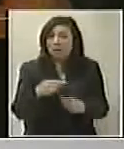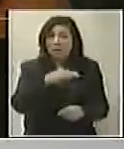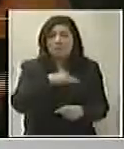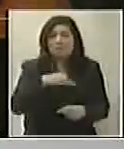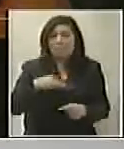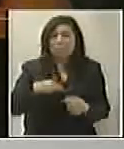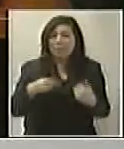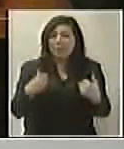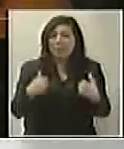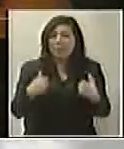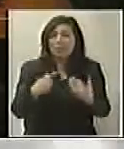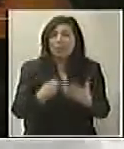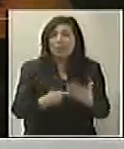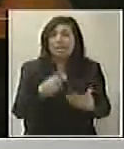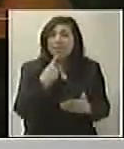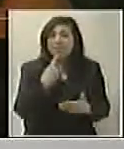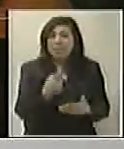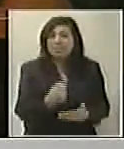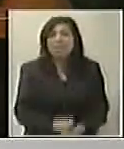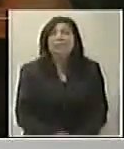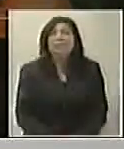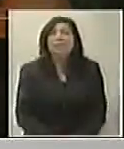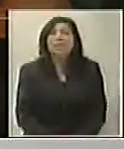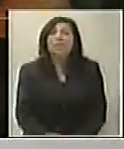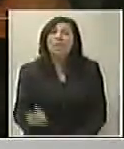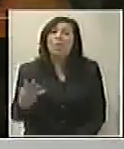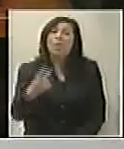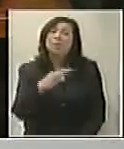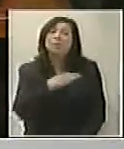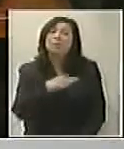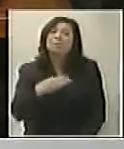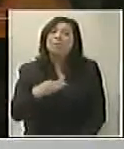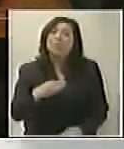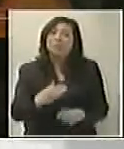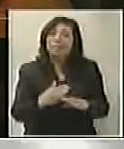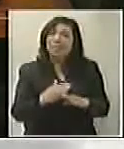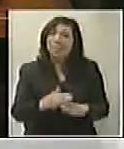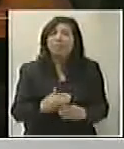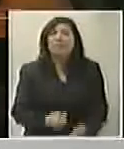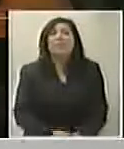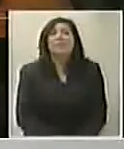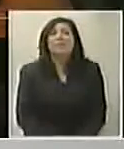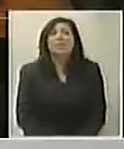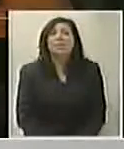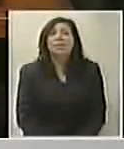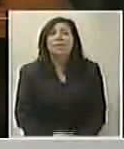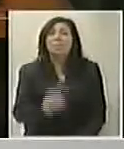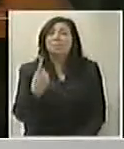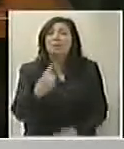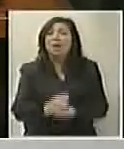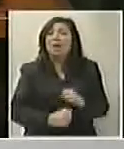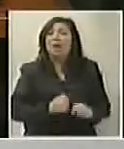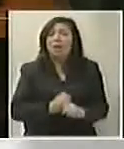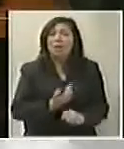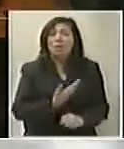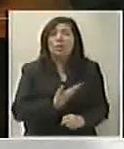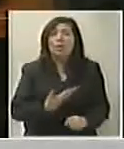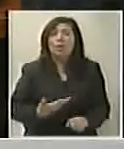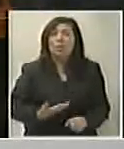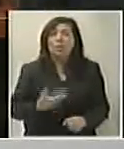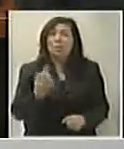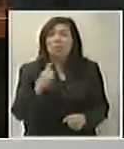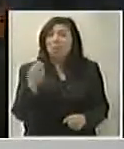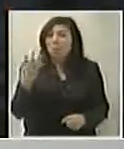donde tenemos que destacar al cuarto ministro de Defensa del primer año de gobierno,